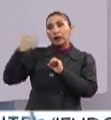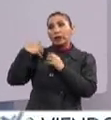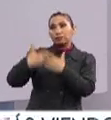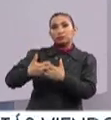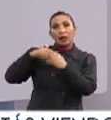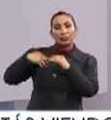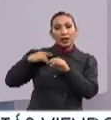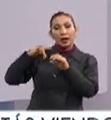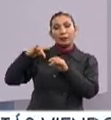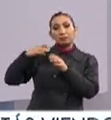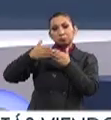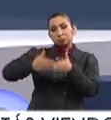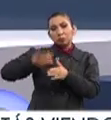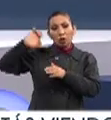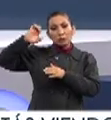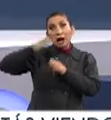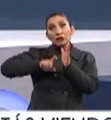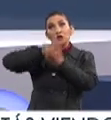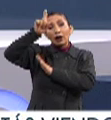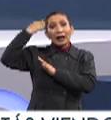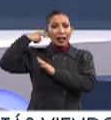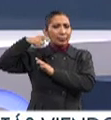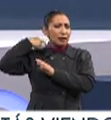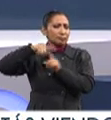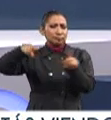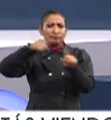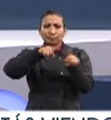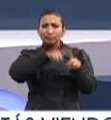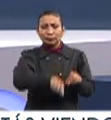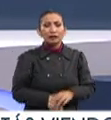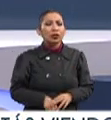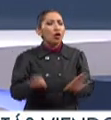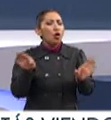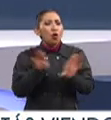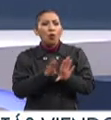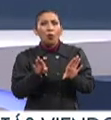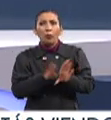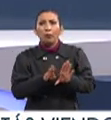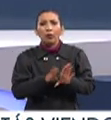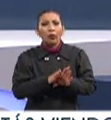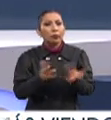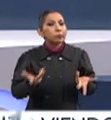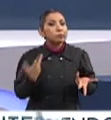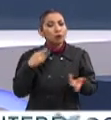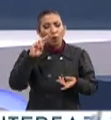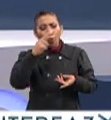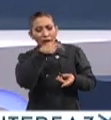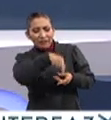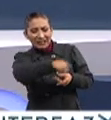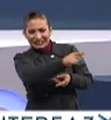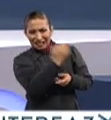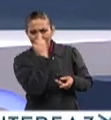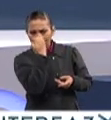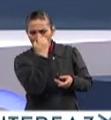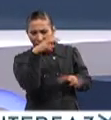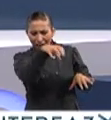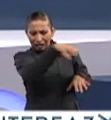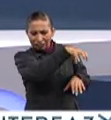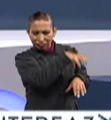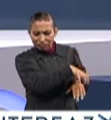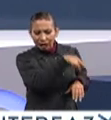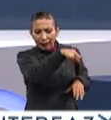industria aeronáutica o aeroespacial en Querétaro, etcétera. ¿Cómo es que las universidades, las instituciones